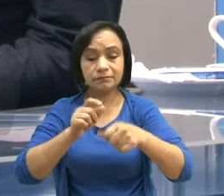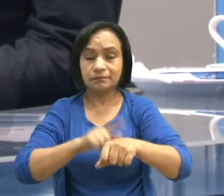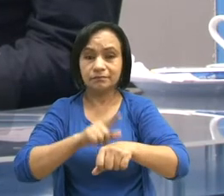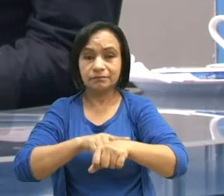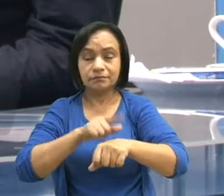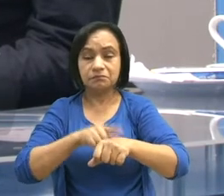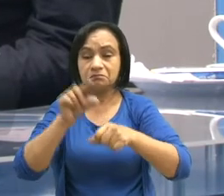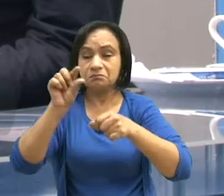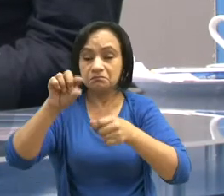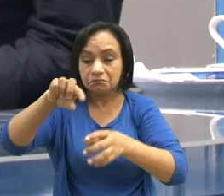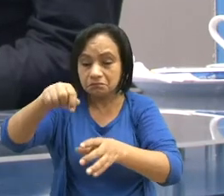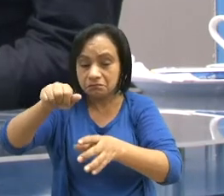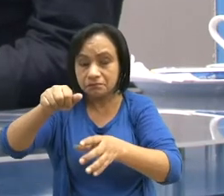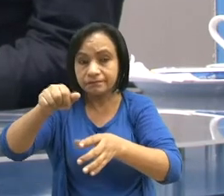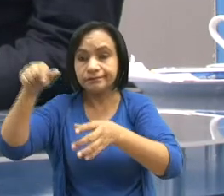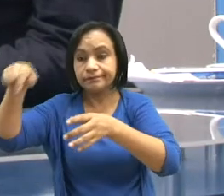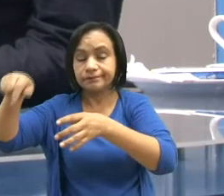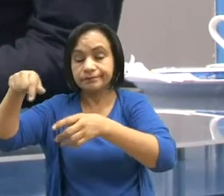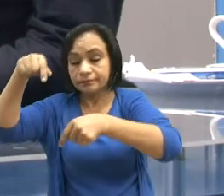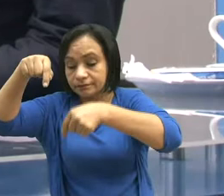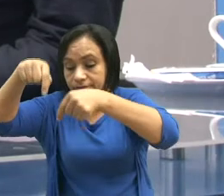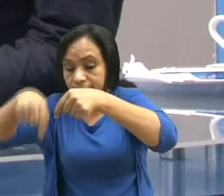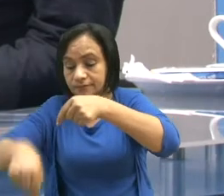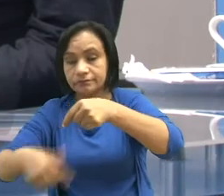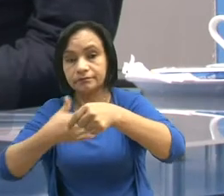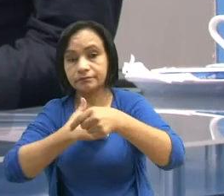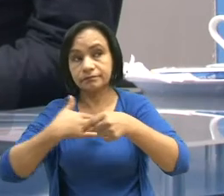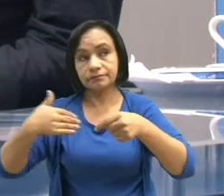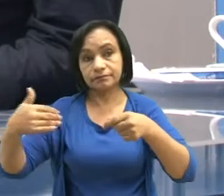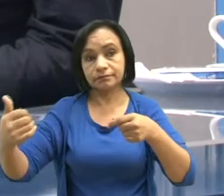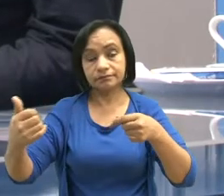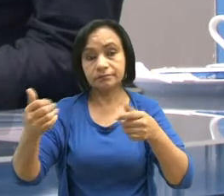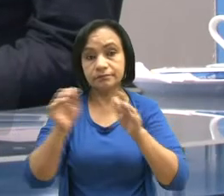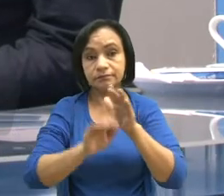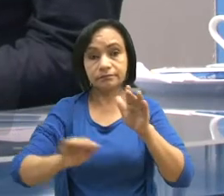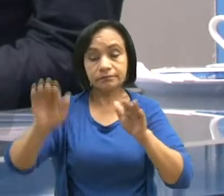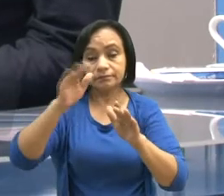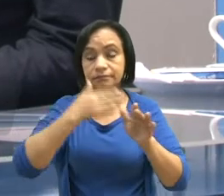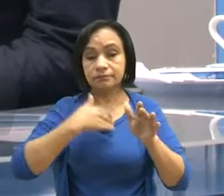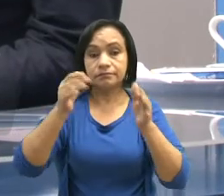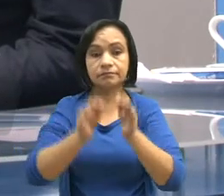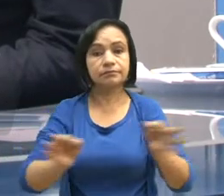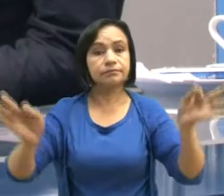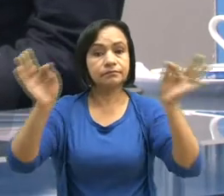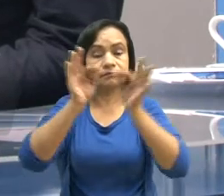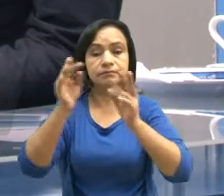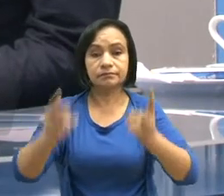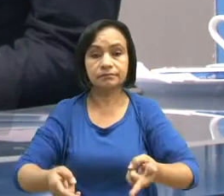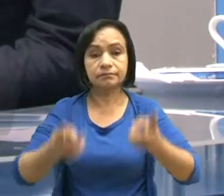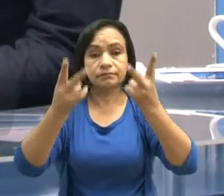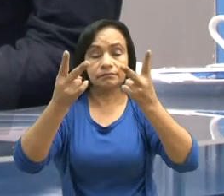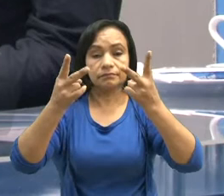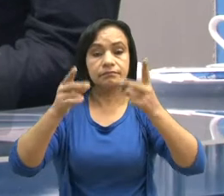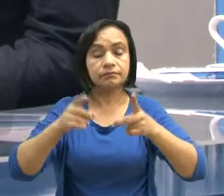muy deficitarios, y al perforar estos pozos nosotros mejoramos de forma muy importante la calidad de vida de esta